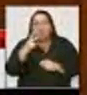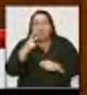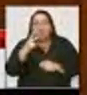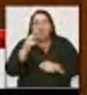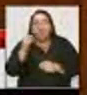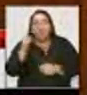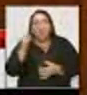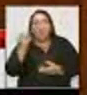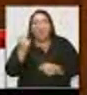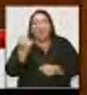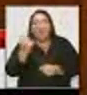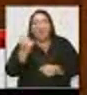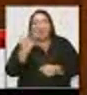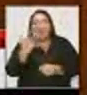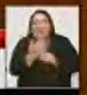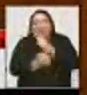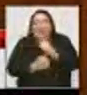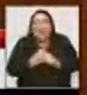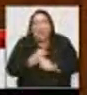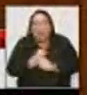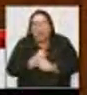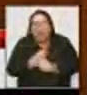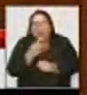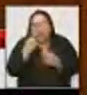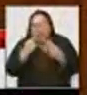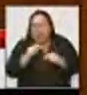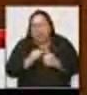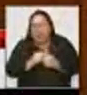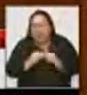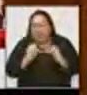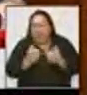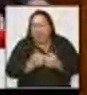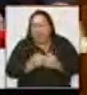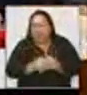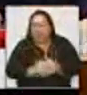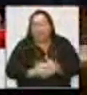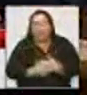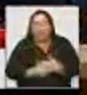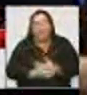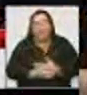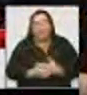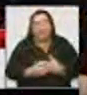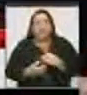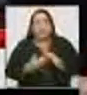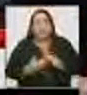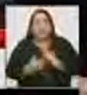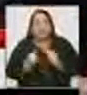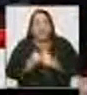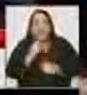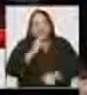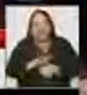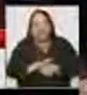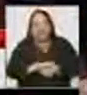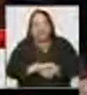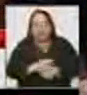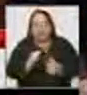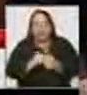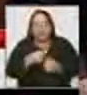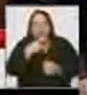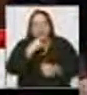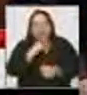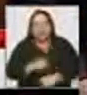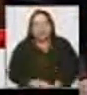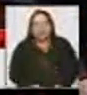casi 5 años desde su entrada en vigor para ser ratificado por el Congreso, demostrando con ello su compromiso con